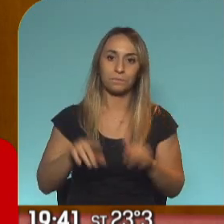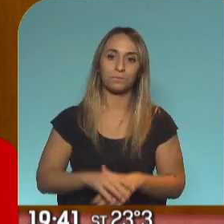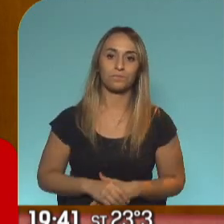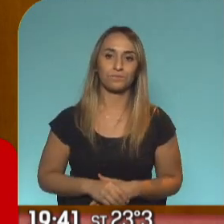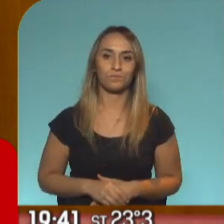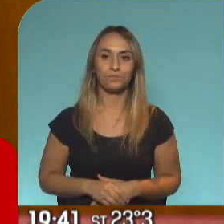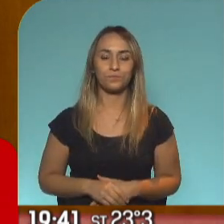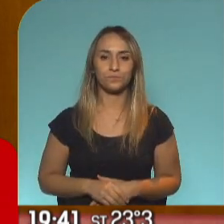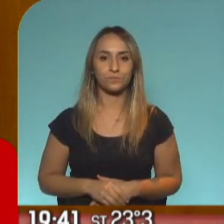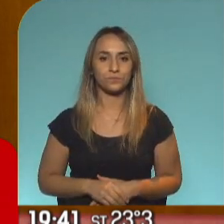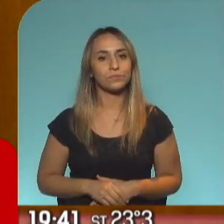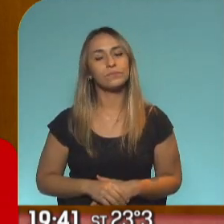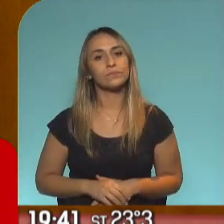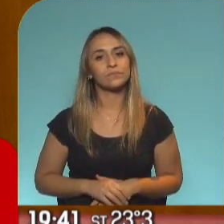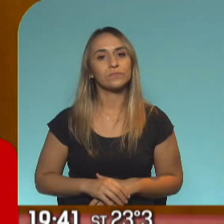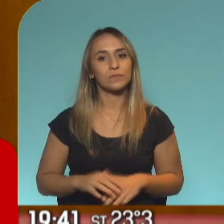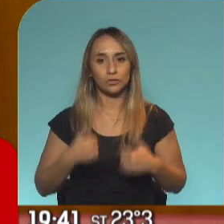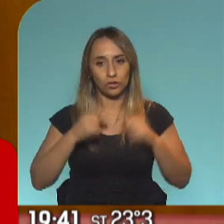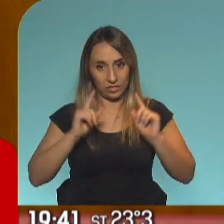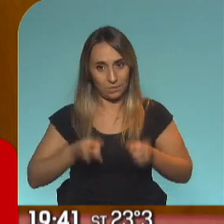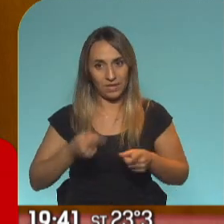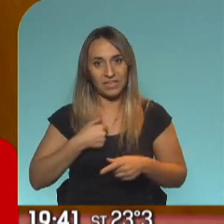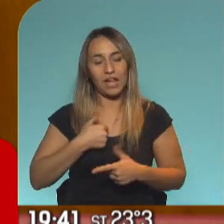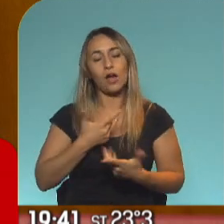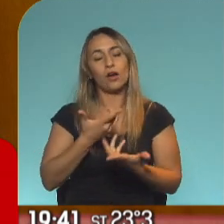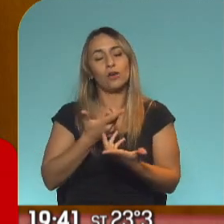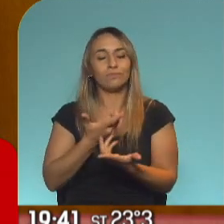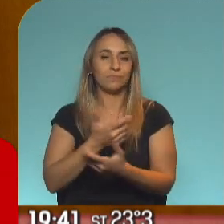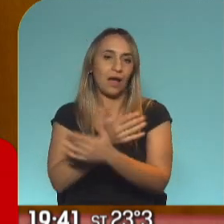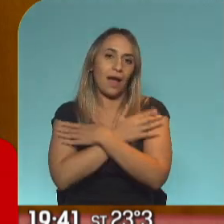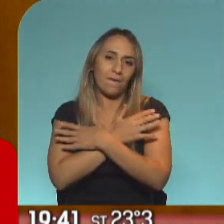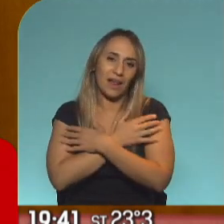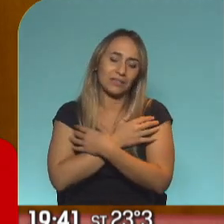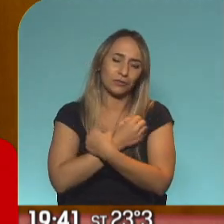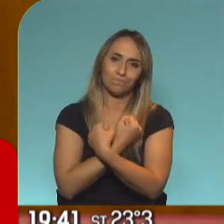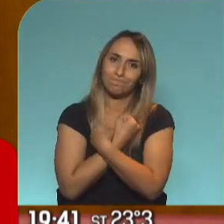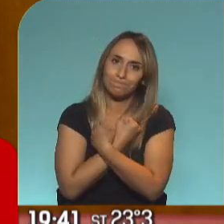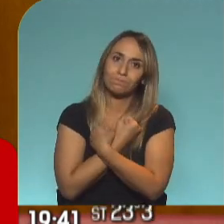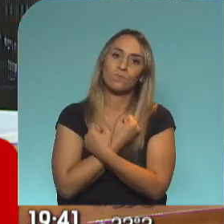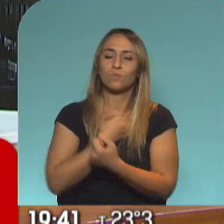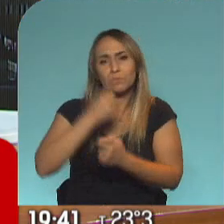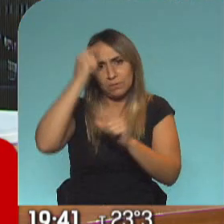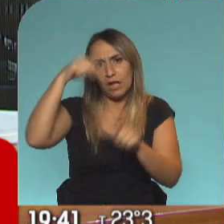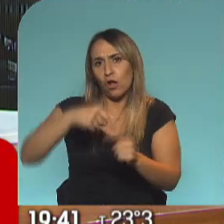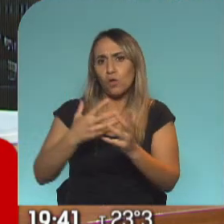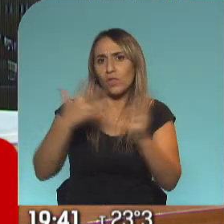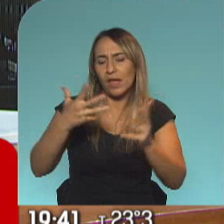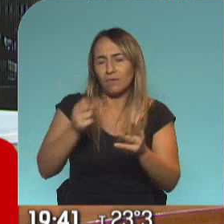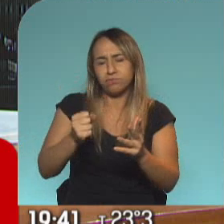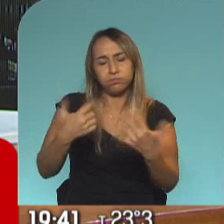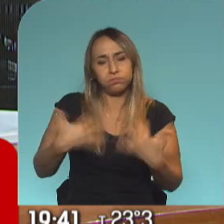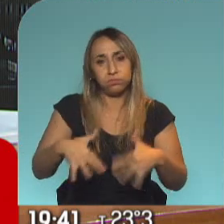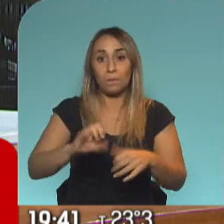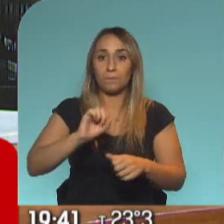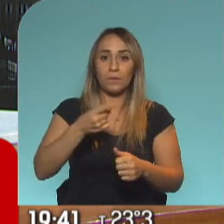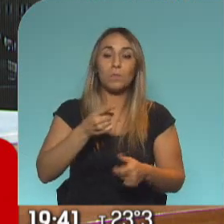abusos. Uh-huh. Maylin, también yo quiero mandarte un abrazo antes que nada, porque me imagino que habrá sido un día muy duro, primero por la sentencia y luego